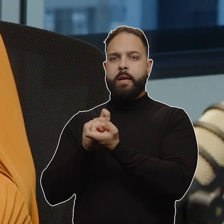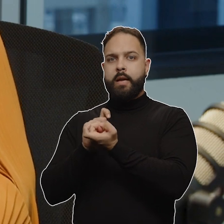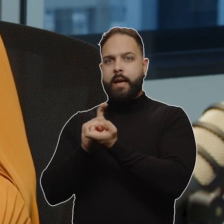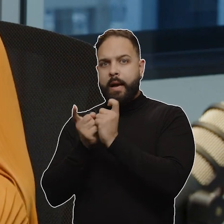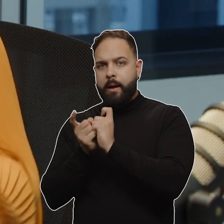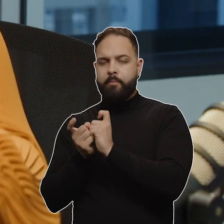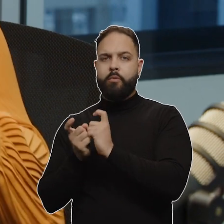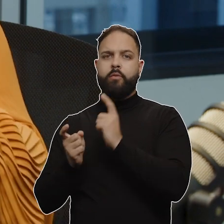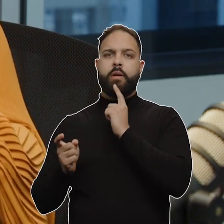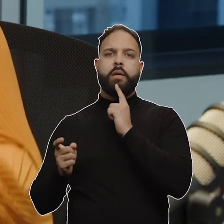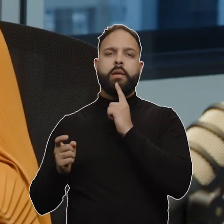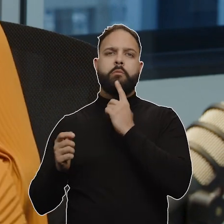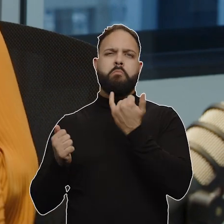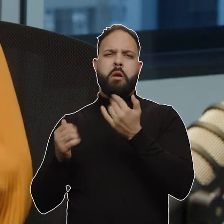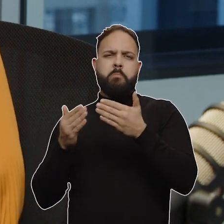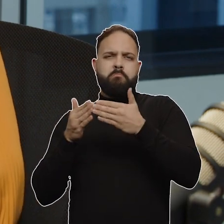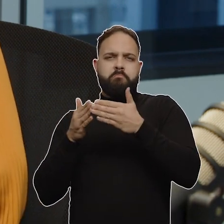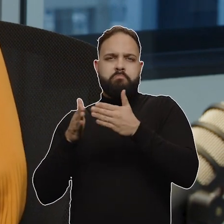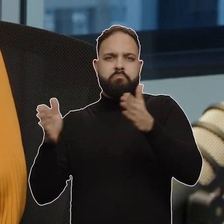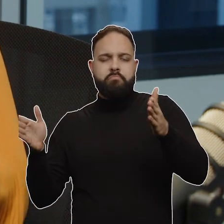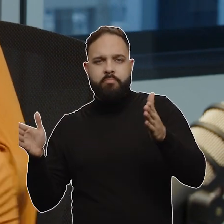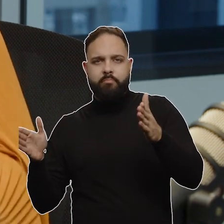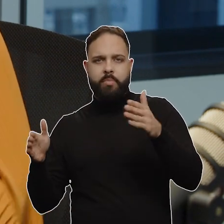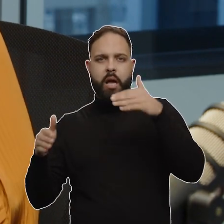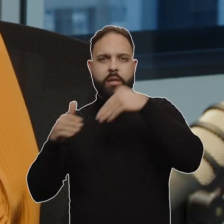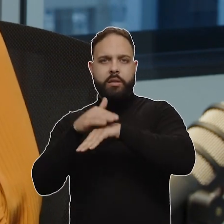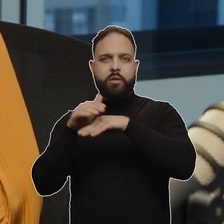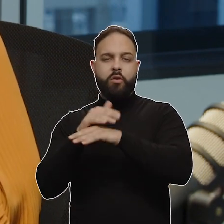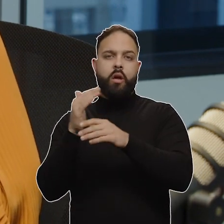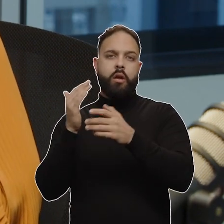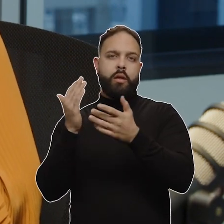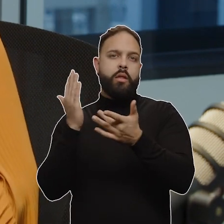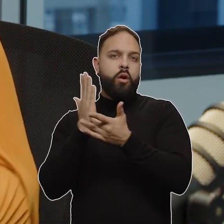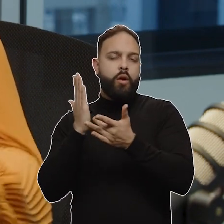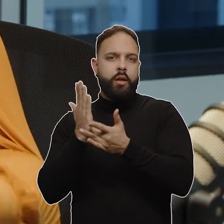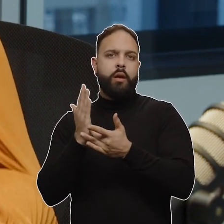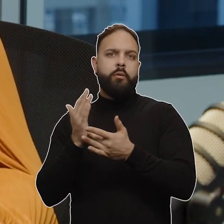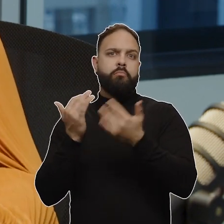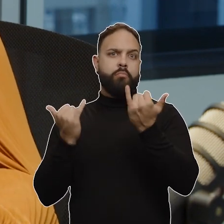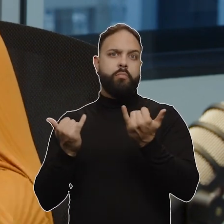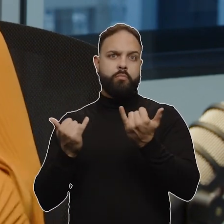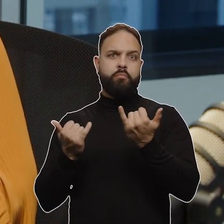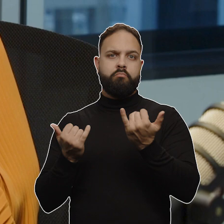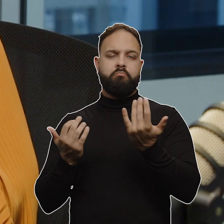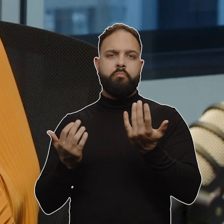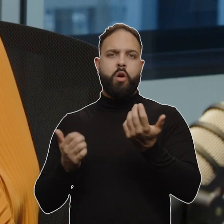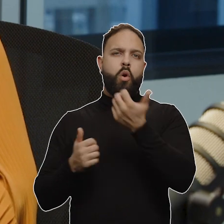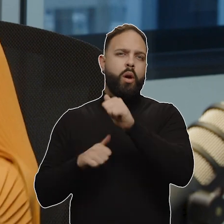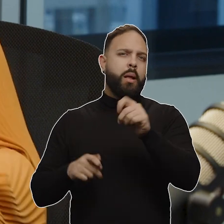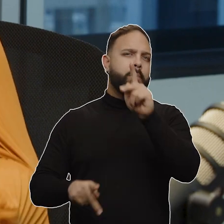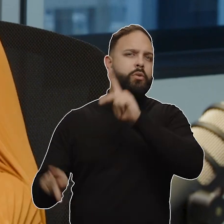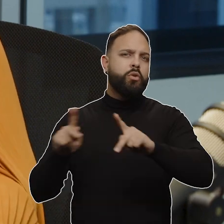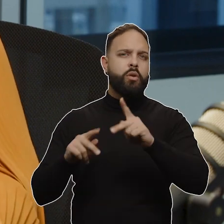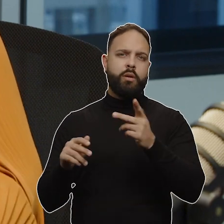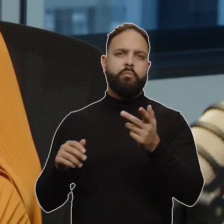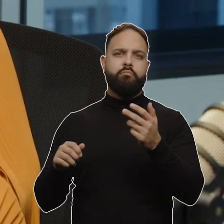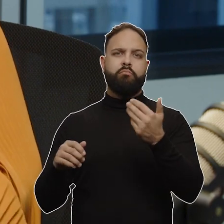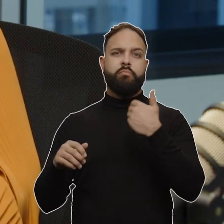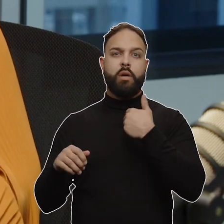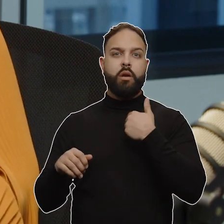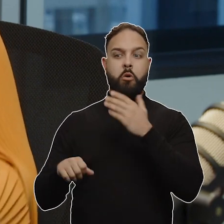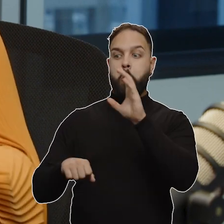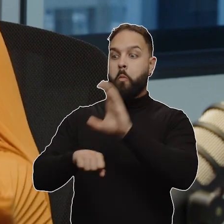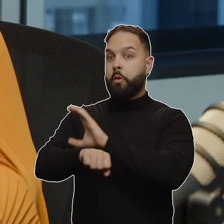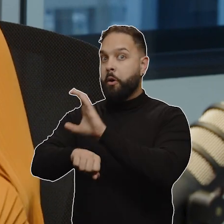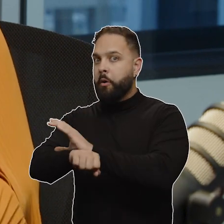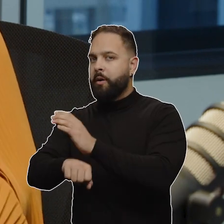cambios sociales en la medida que se ha ampliado el acceso a la tecnología y en consecuencia, hoy en día, cualquier persona